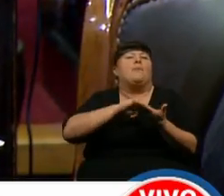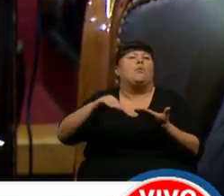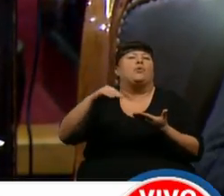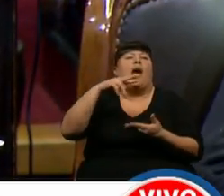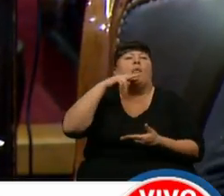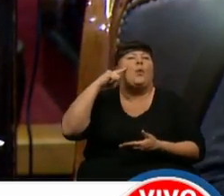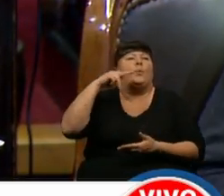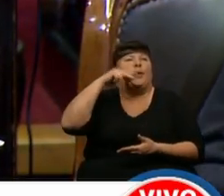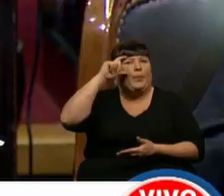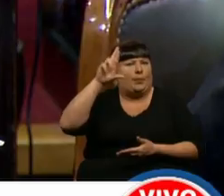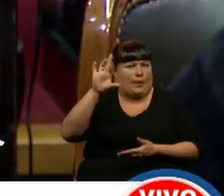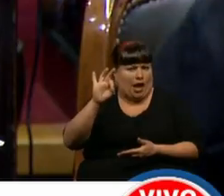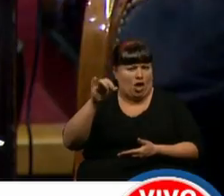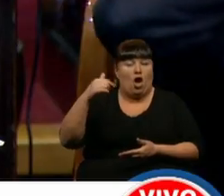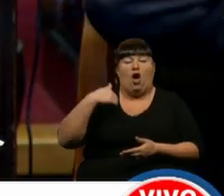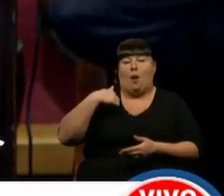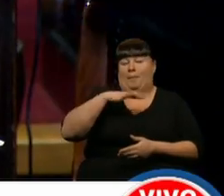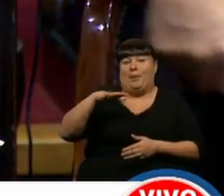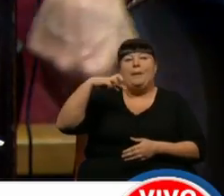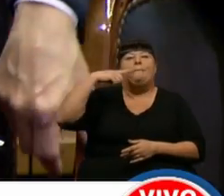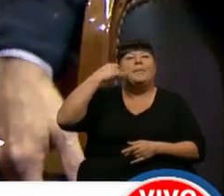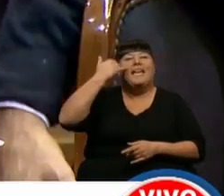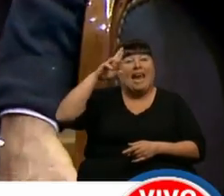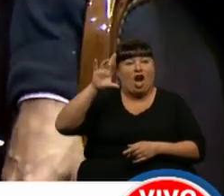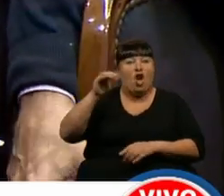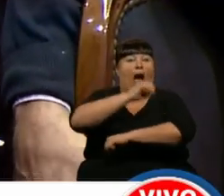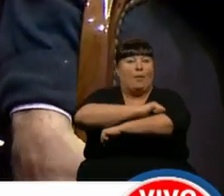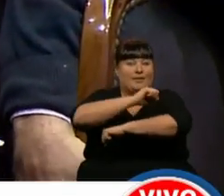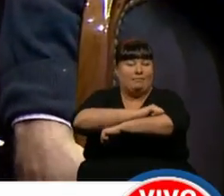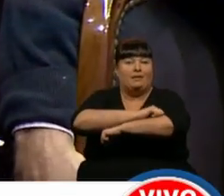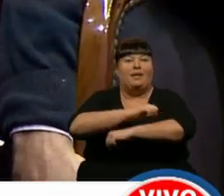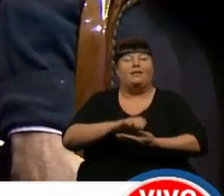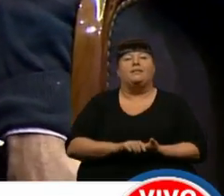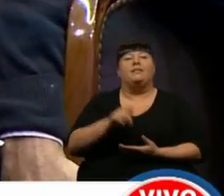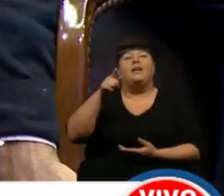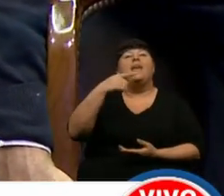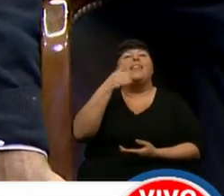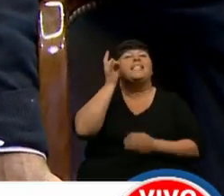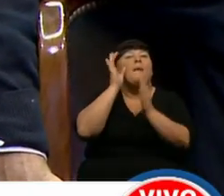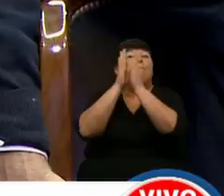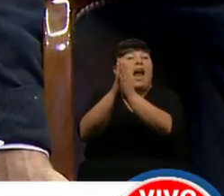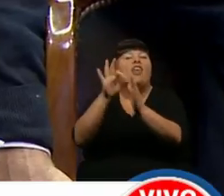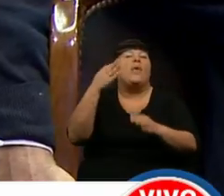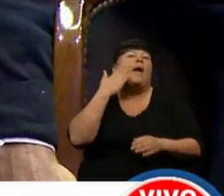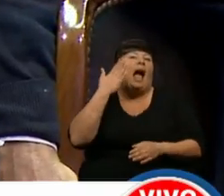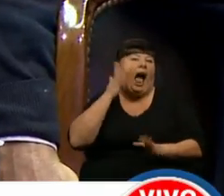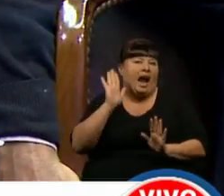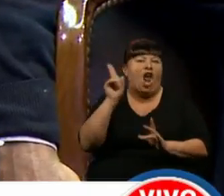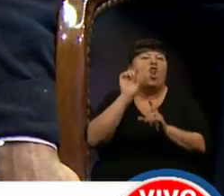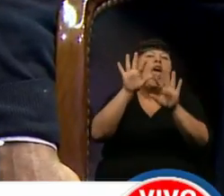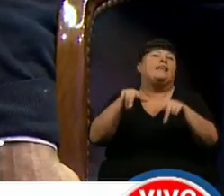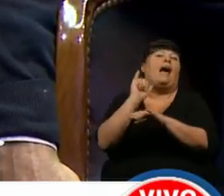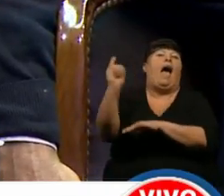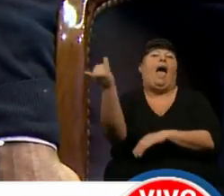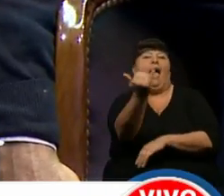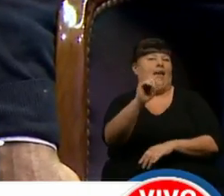vivero en mi barrio piñeiro avellaneda cuando uno pide disculpas da la cara no manda a